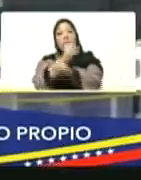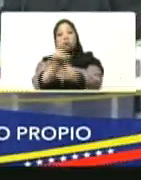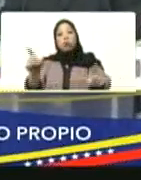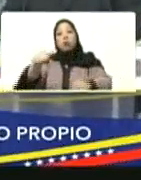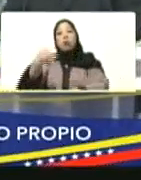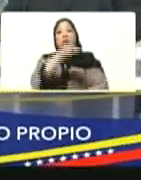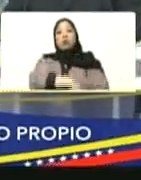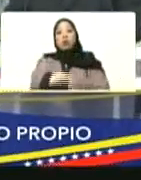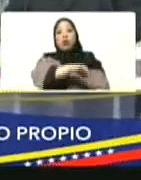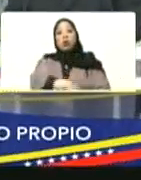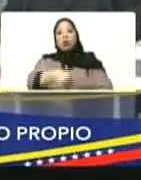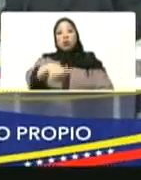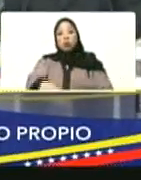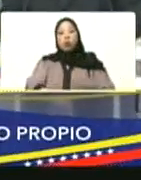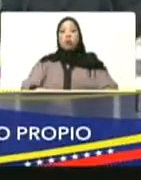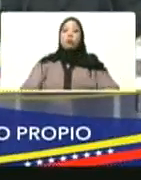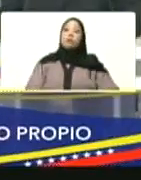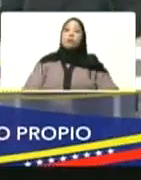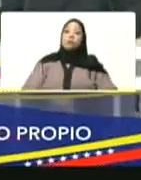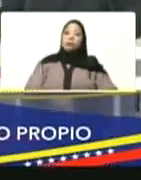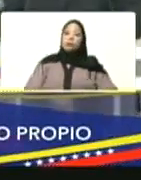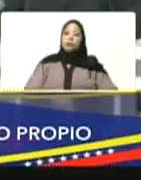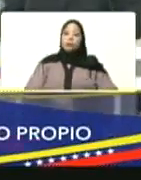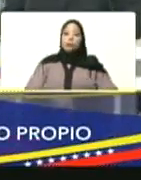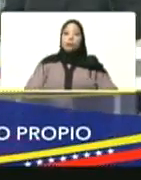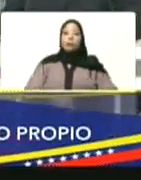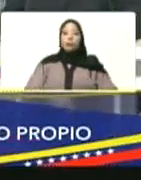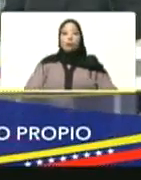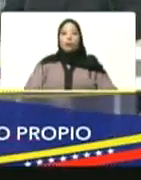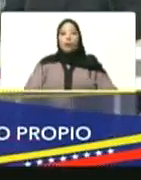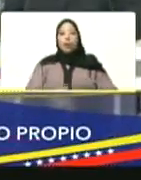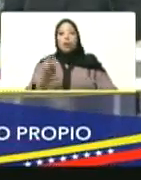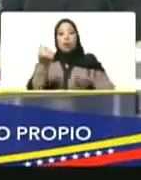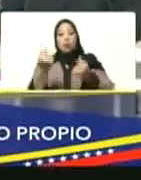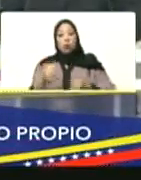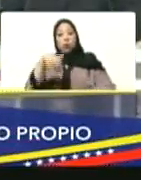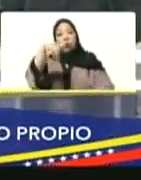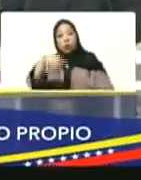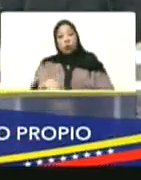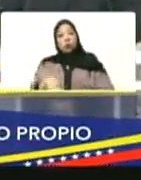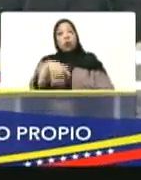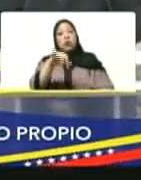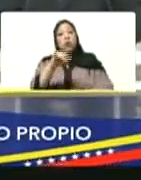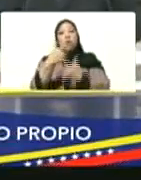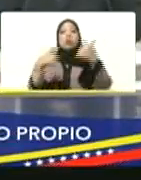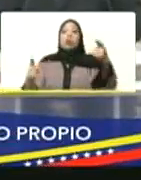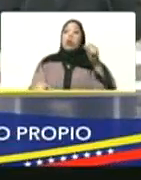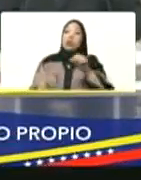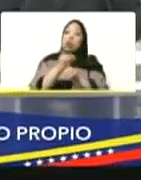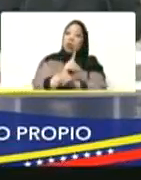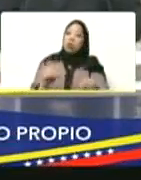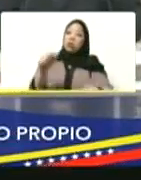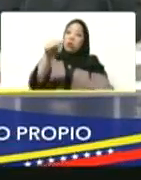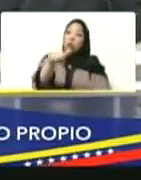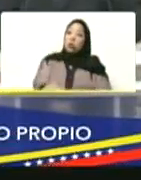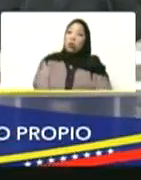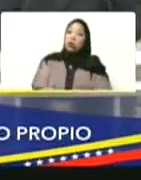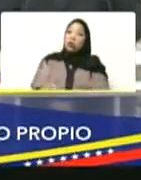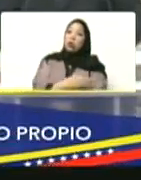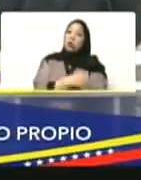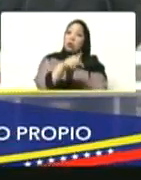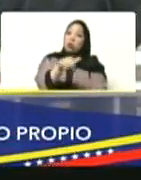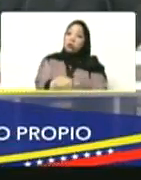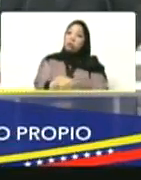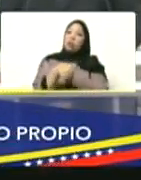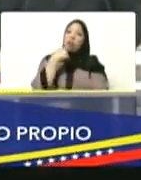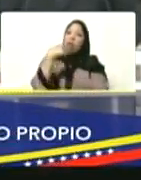de la sociedad argelina. Por el reforzamiento de la economía, del Estado, de la democracia en Algeria.